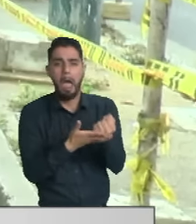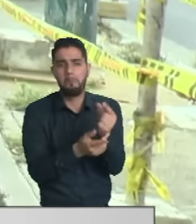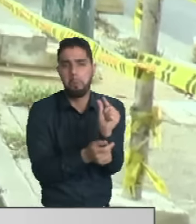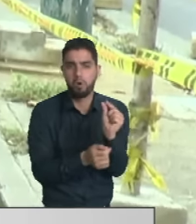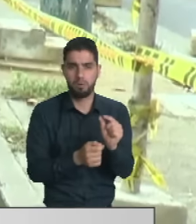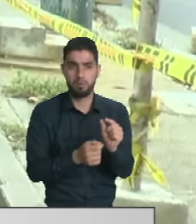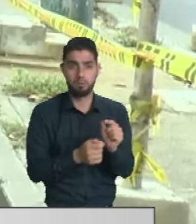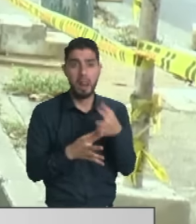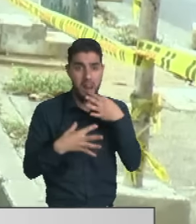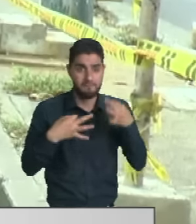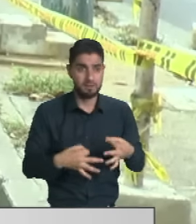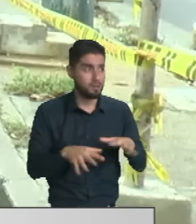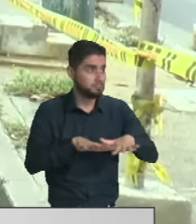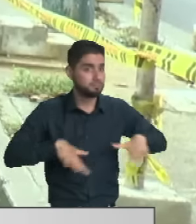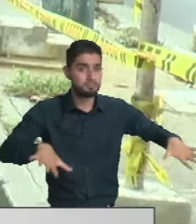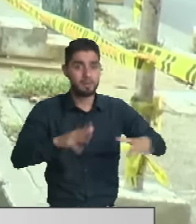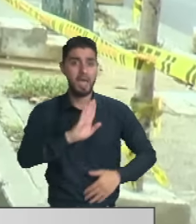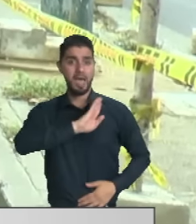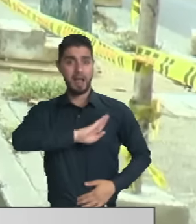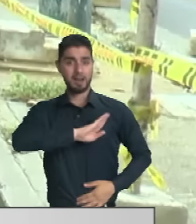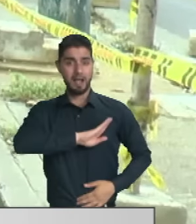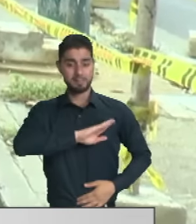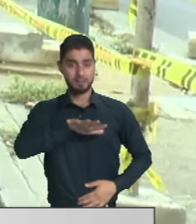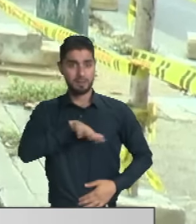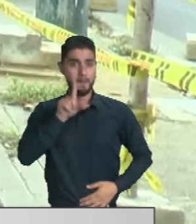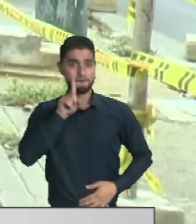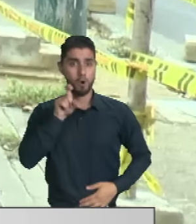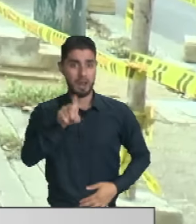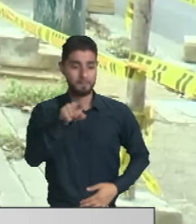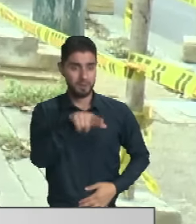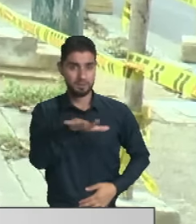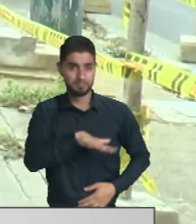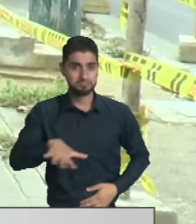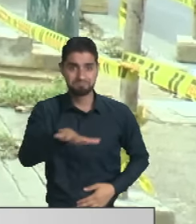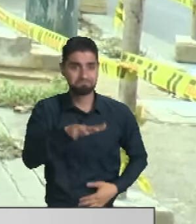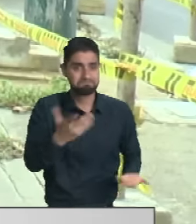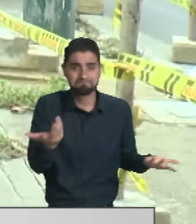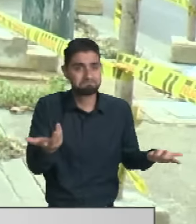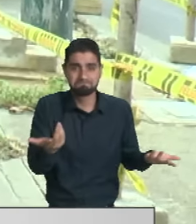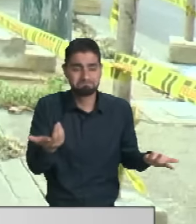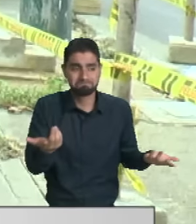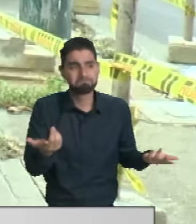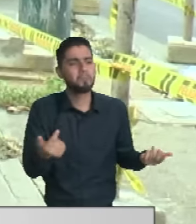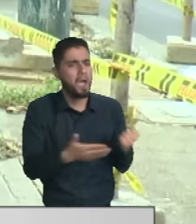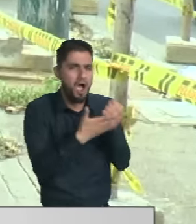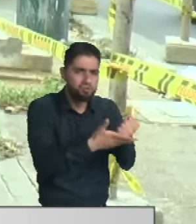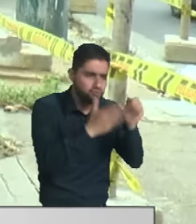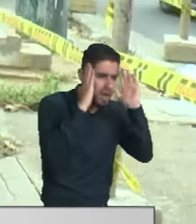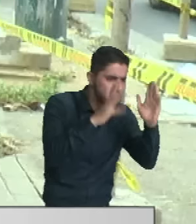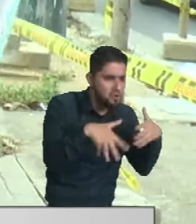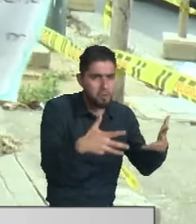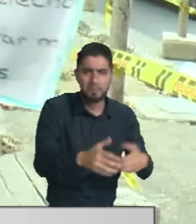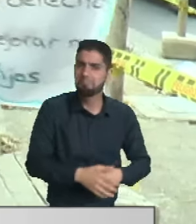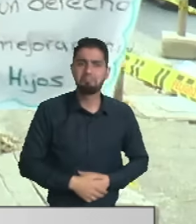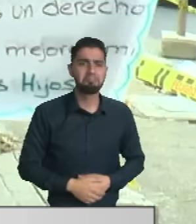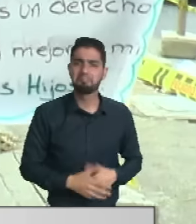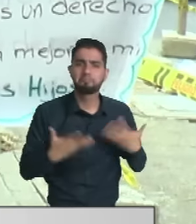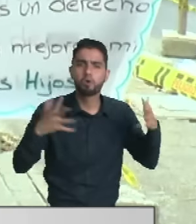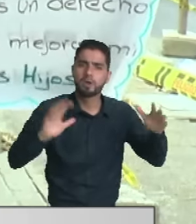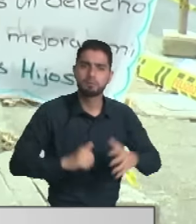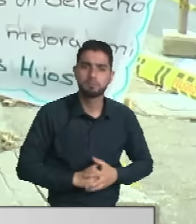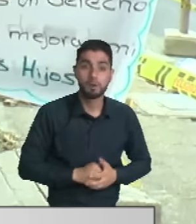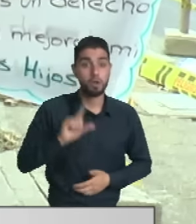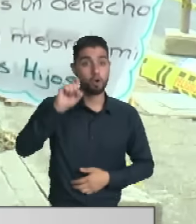porque efectivamente los alcaldes del área metropolitana no se quieren apersonar del problema. El gobierno nacional, a través del Ministerio